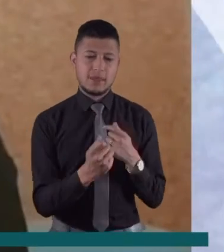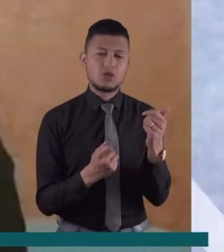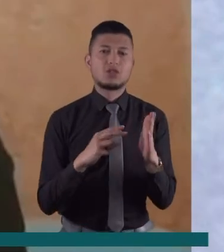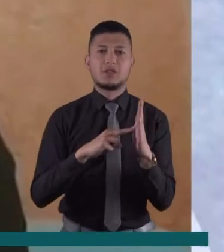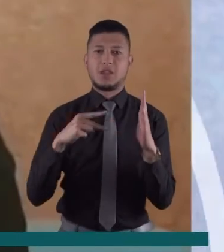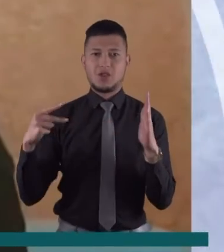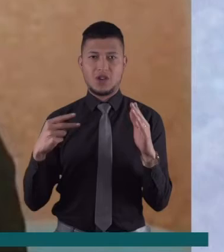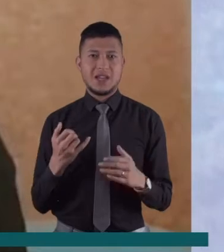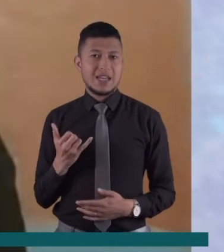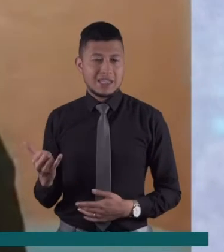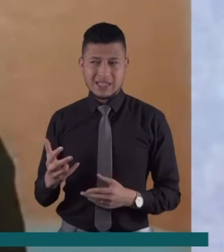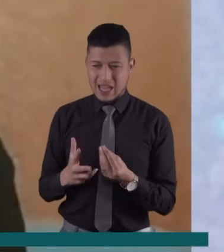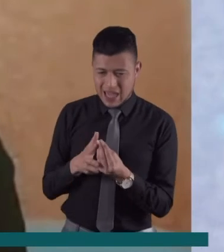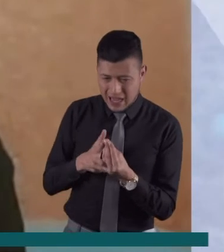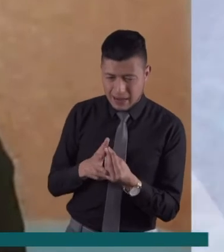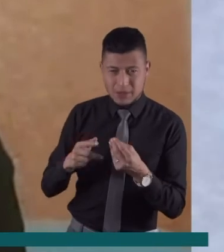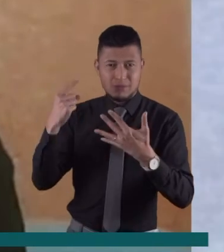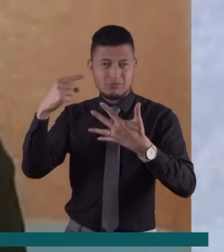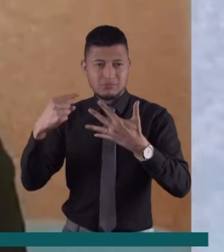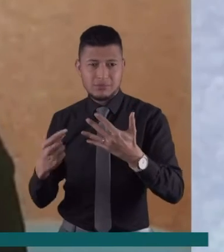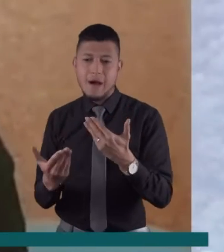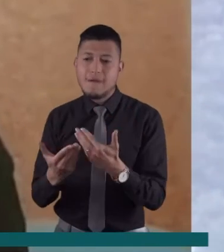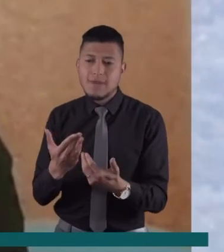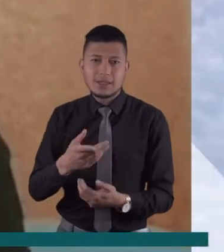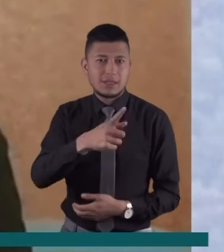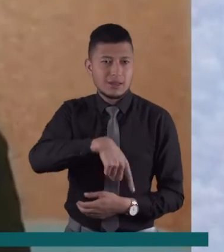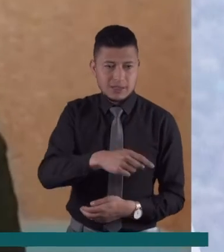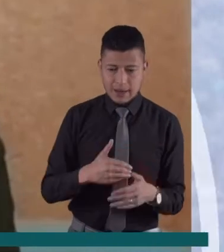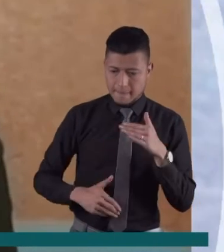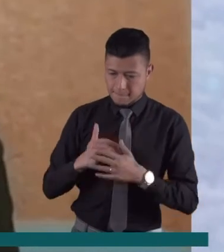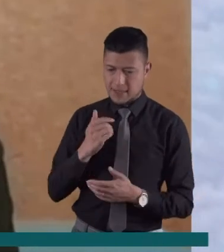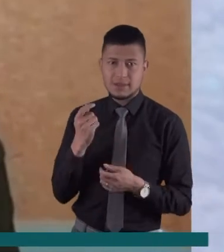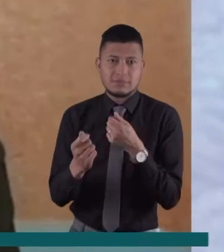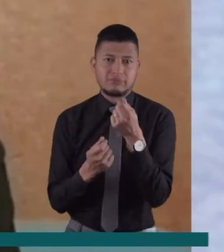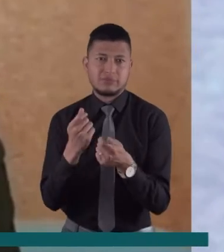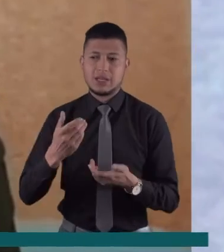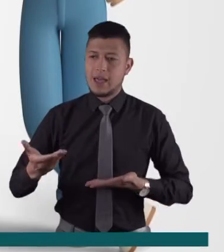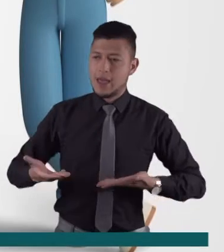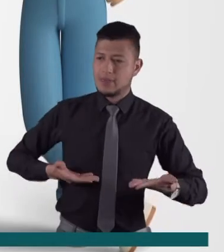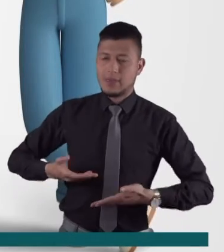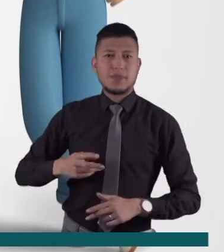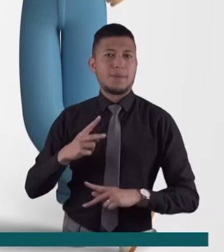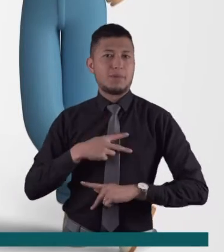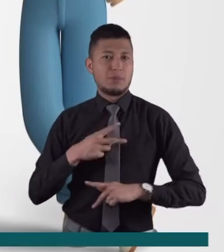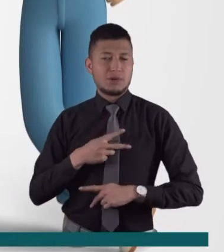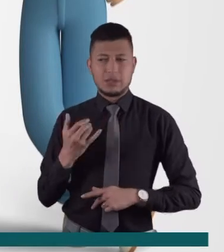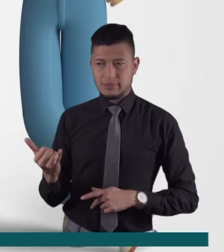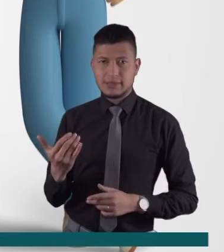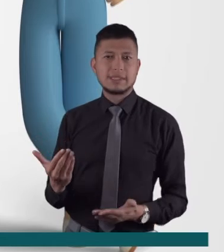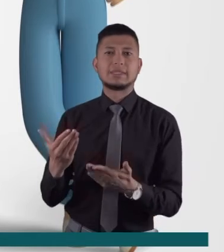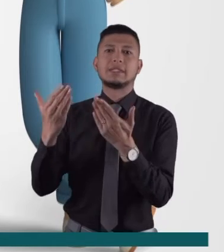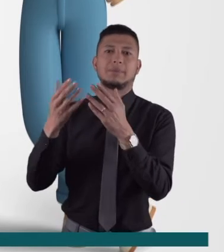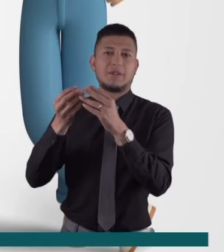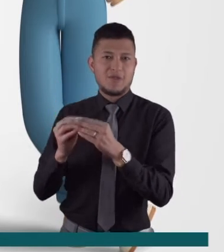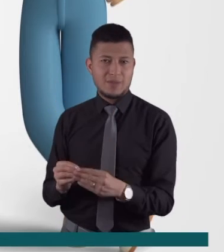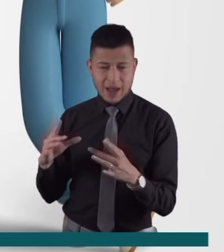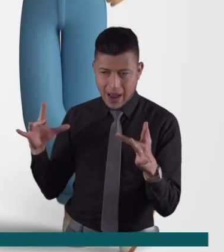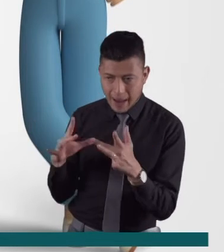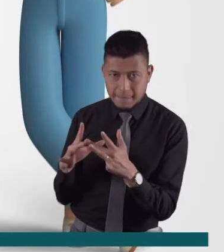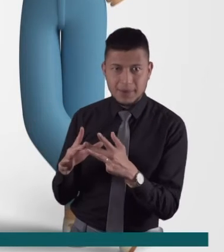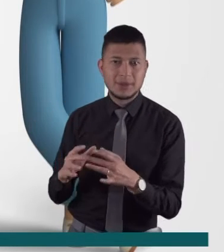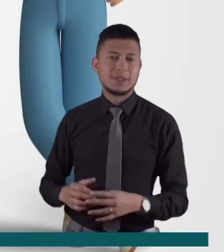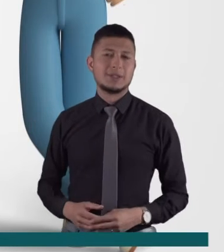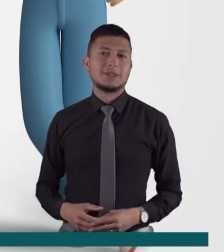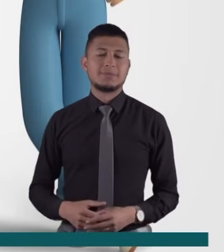tecnología estamos herramientas y facilitamos que ellas puedan comenzar su propia tienda virtual recomiendo Las barreras que típicamente alguien tendría si quisiera